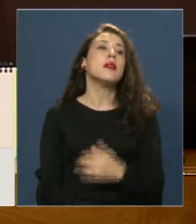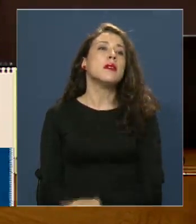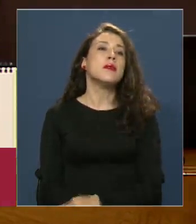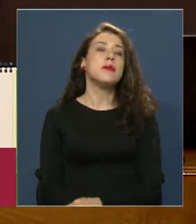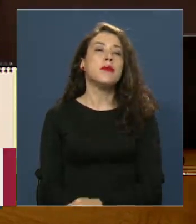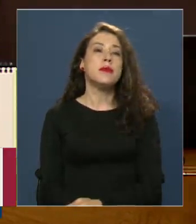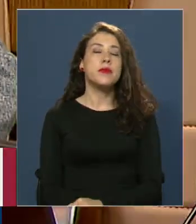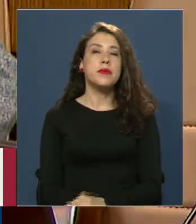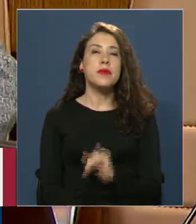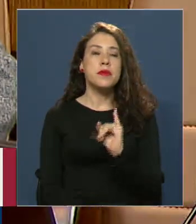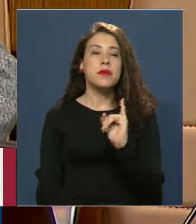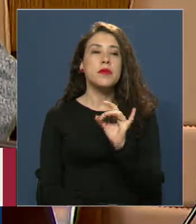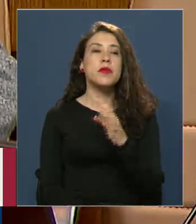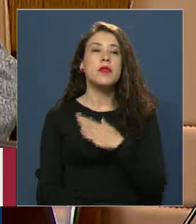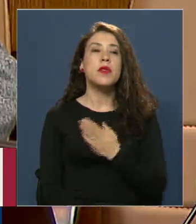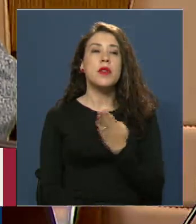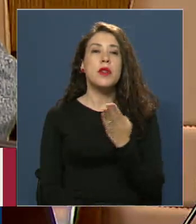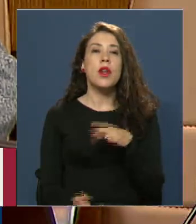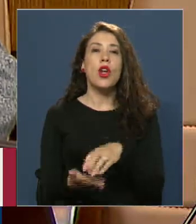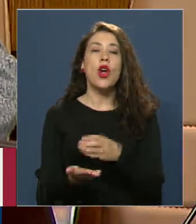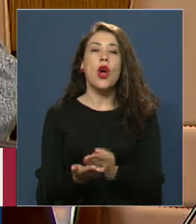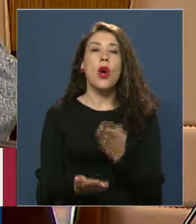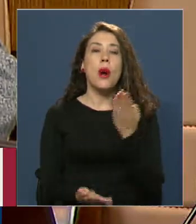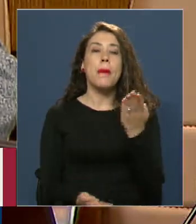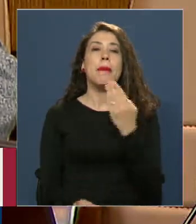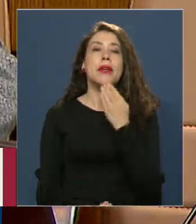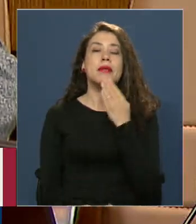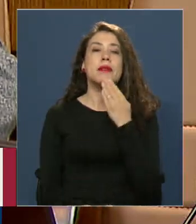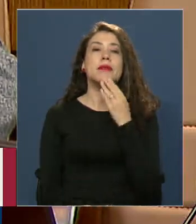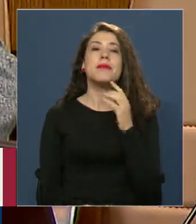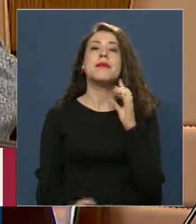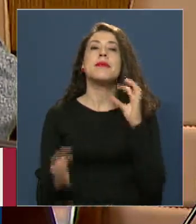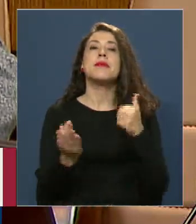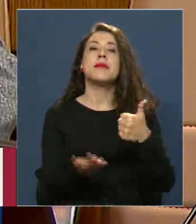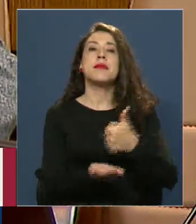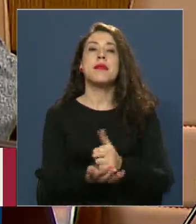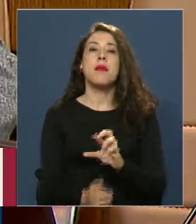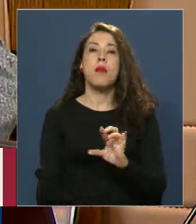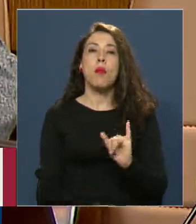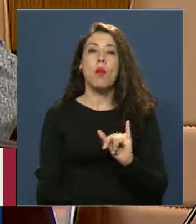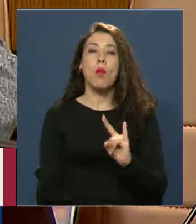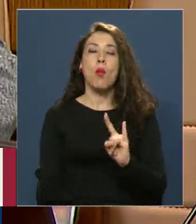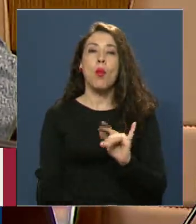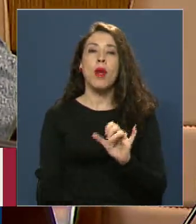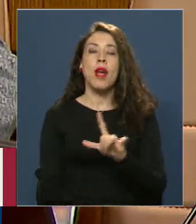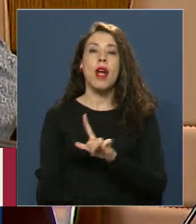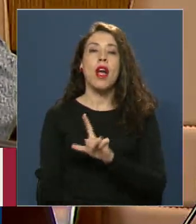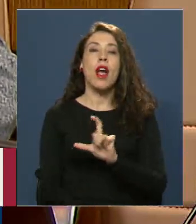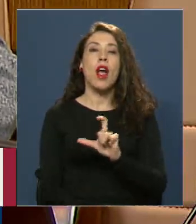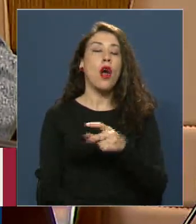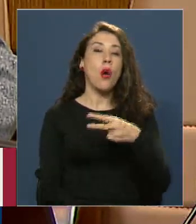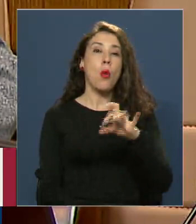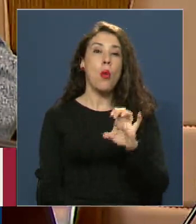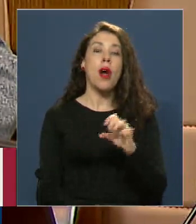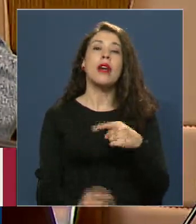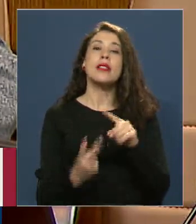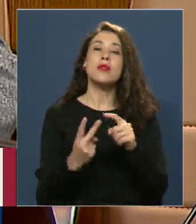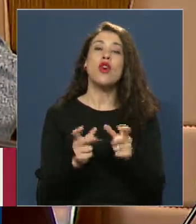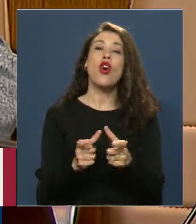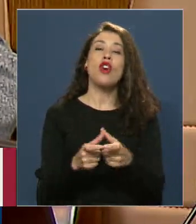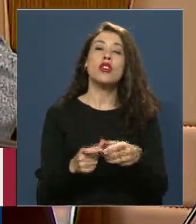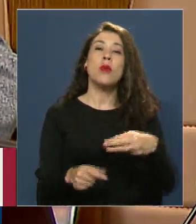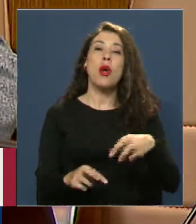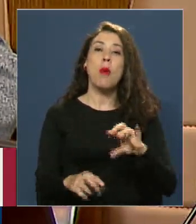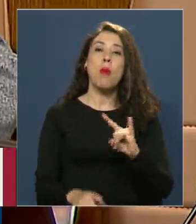Solo un segundo adicional, presidente, para pedir que copia de mi intervención sea también a la señora alcaldesa de Puyehue, en el caso del segundo oficio, y al Consejo Municipal de